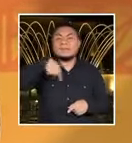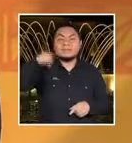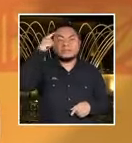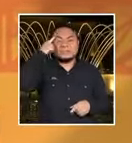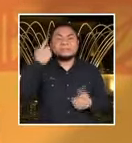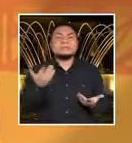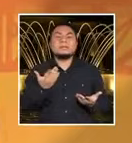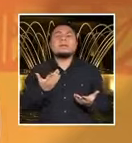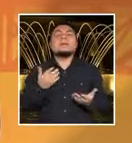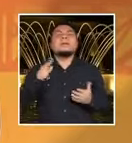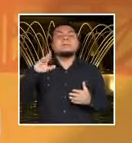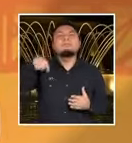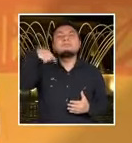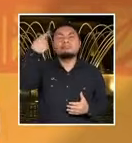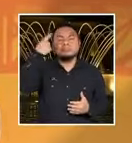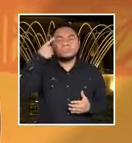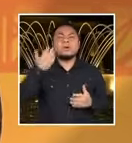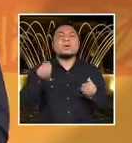naturaleza.